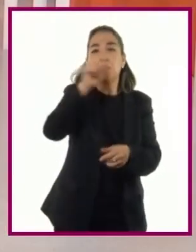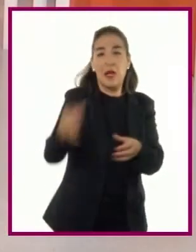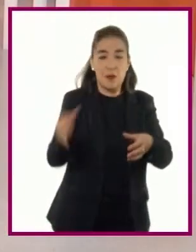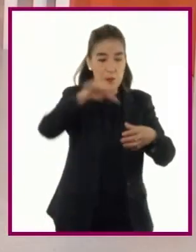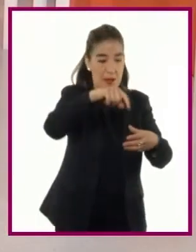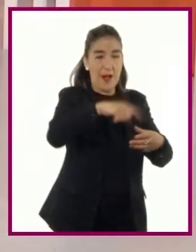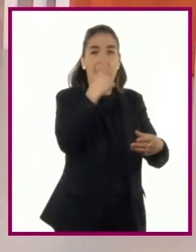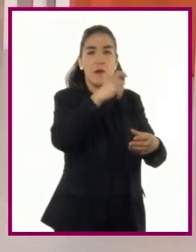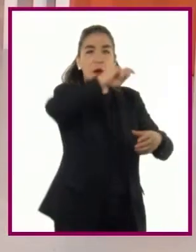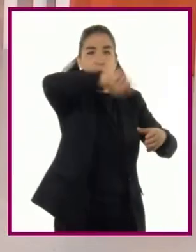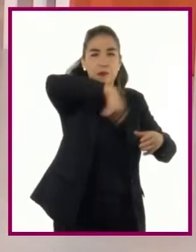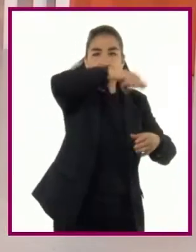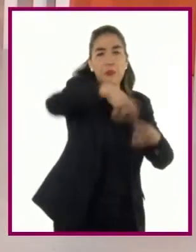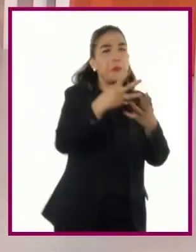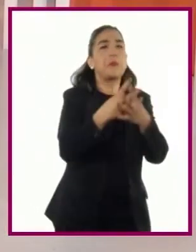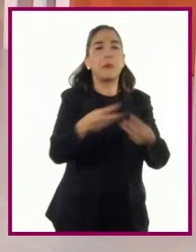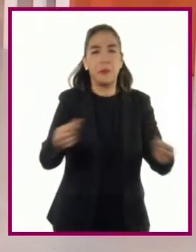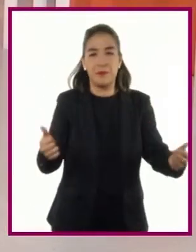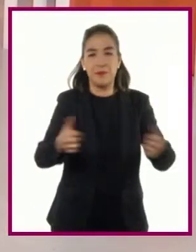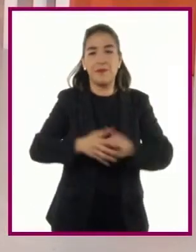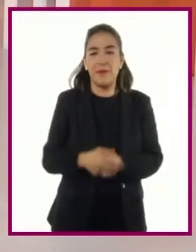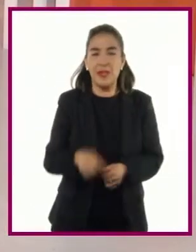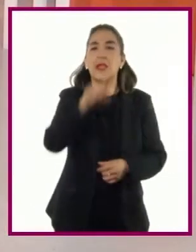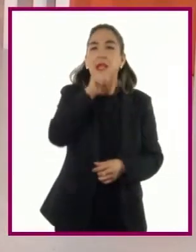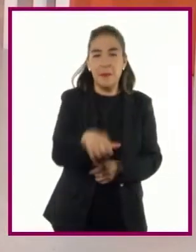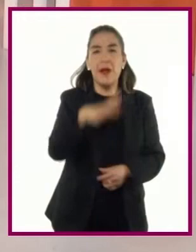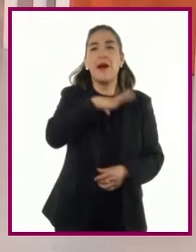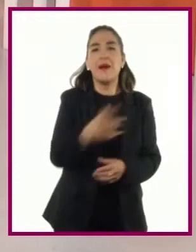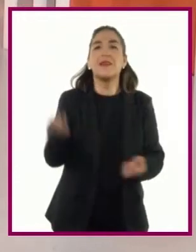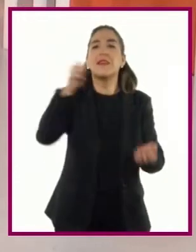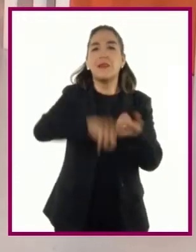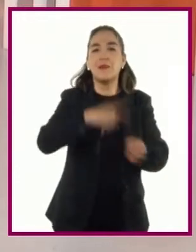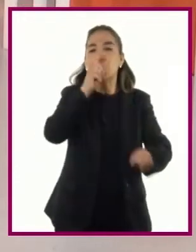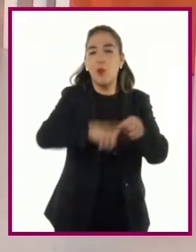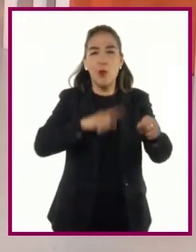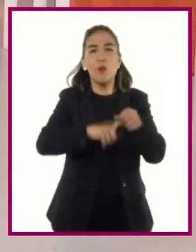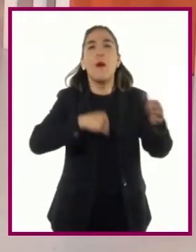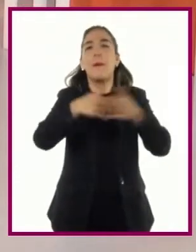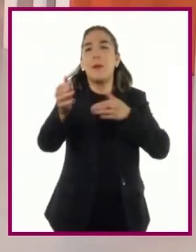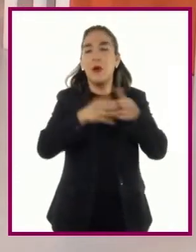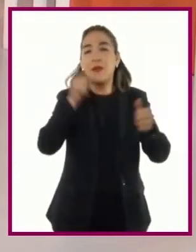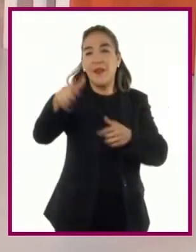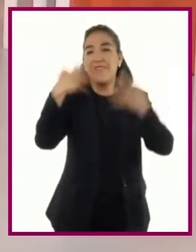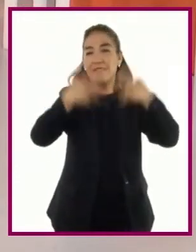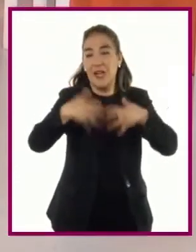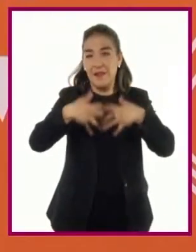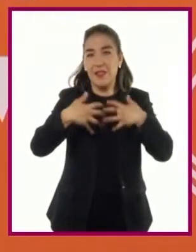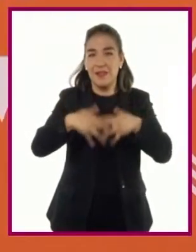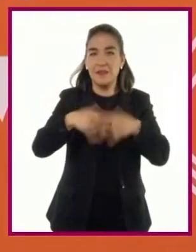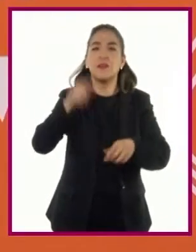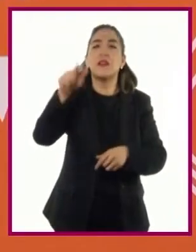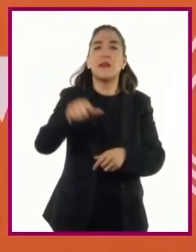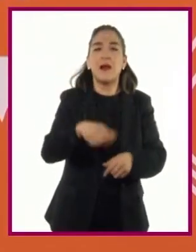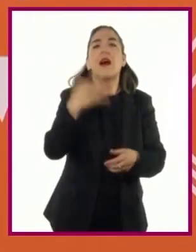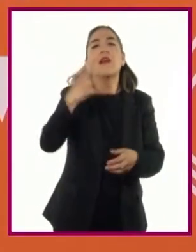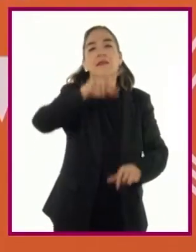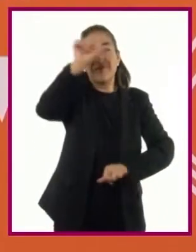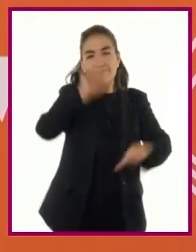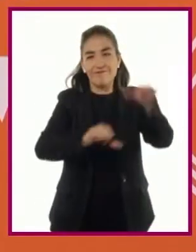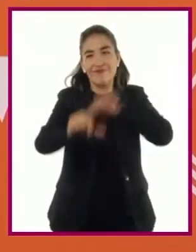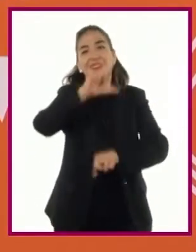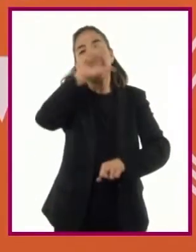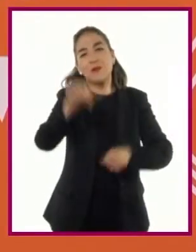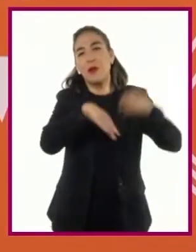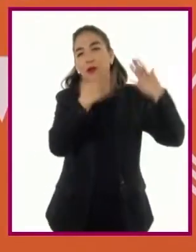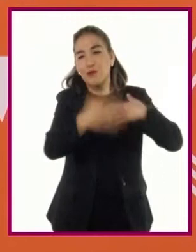disuelve en la mayoría de los disolventes. También existen colorantes modernos de fabricación industrial que fueron sustituyendo